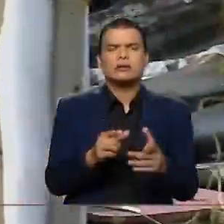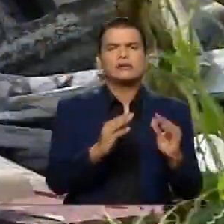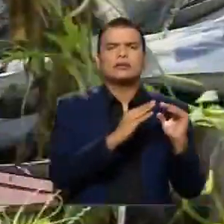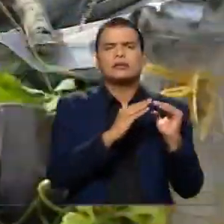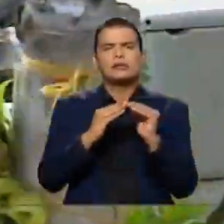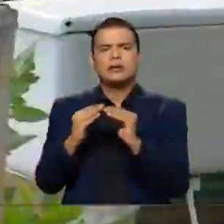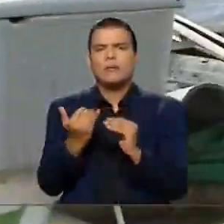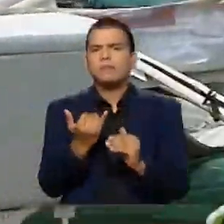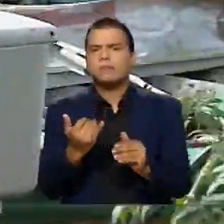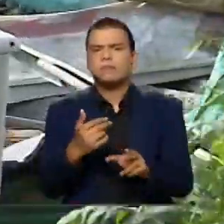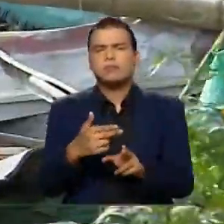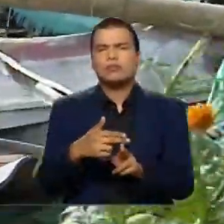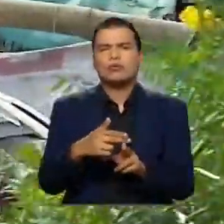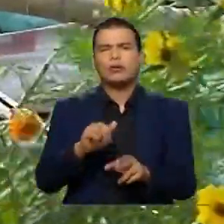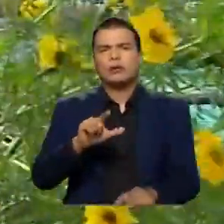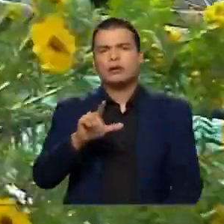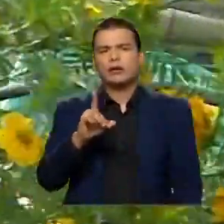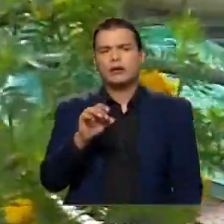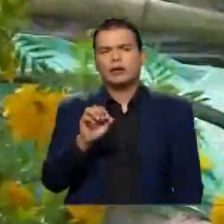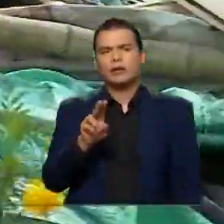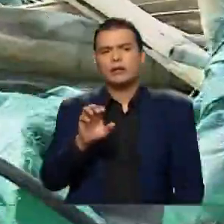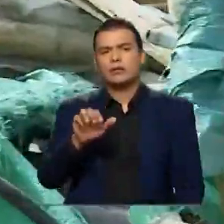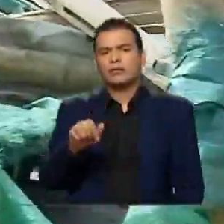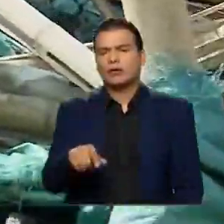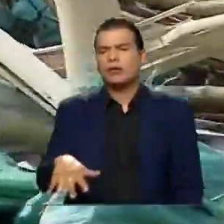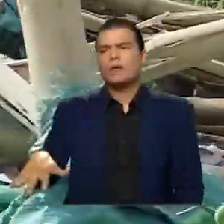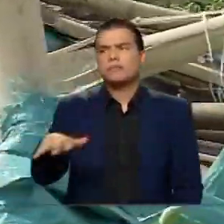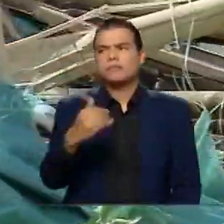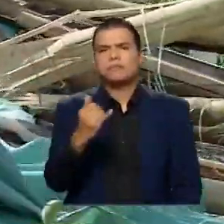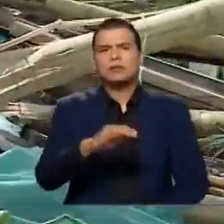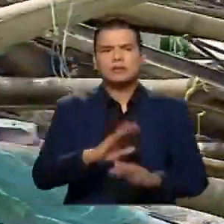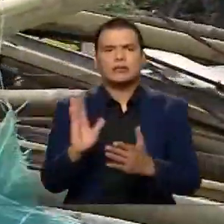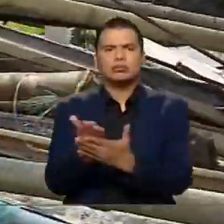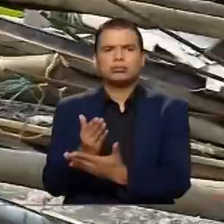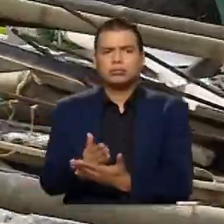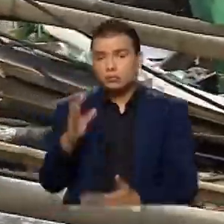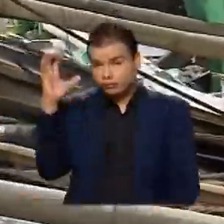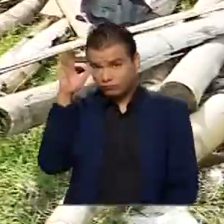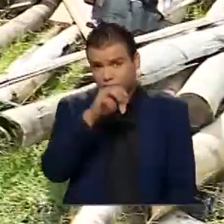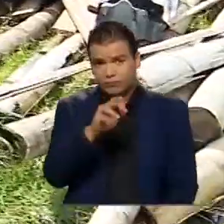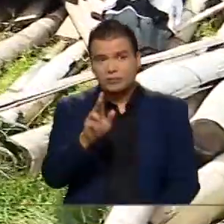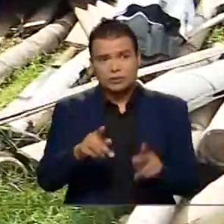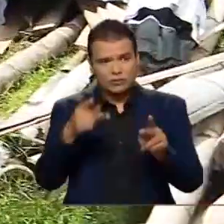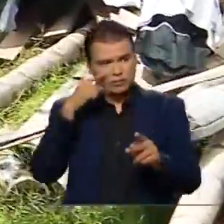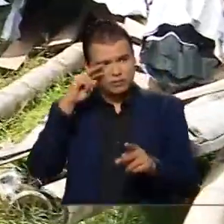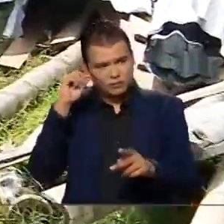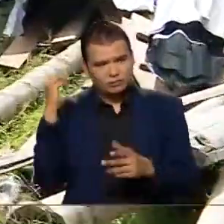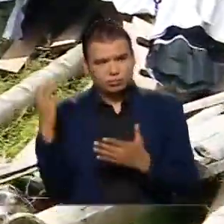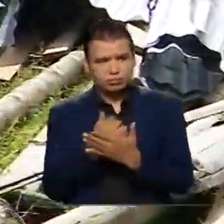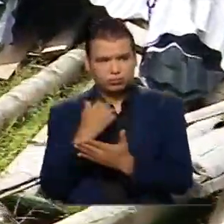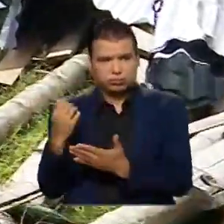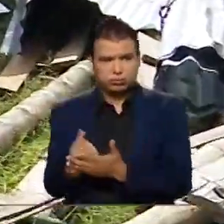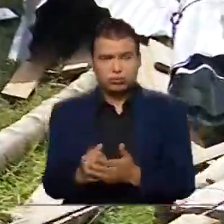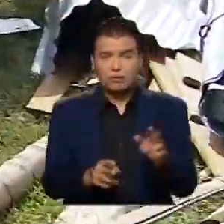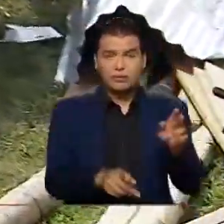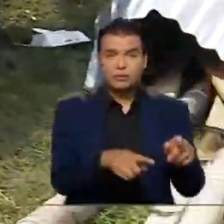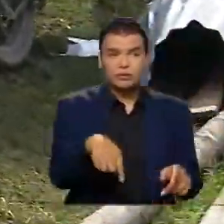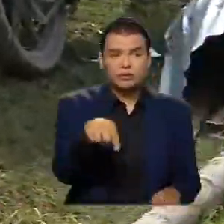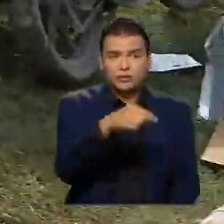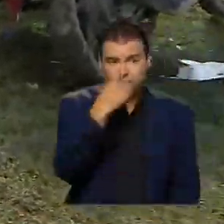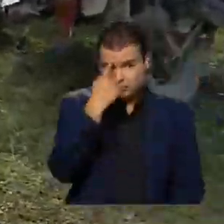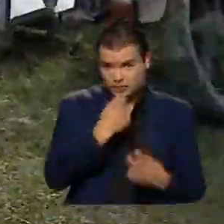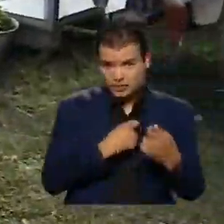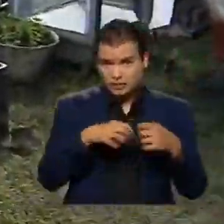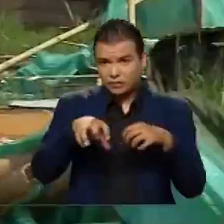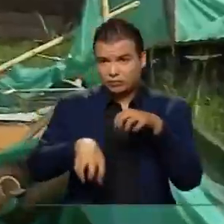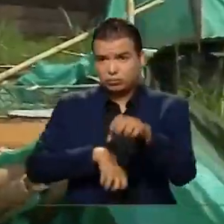en la Aldovea permitió desnudar las lucrativas intenciones detrás de la invasión, aunque no todos aquí pretenden lucrarse de la